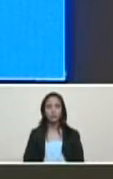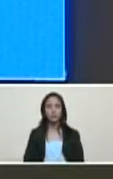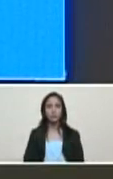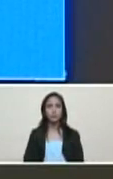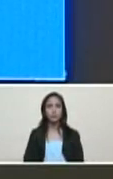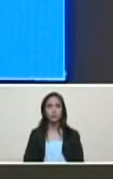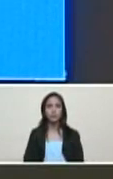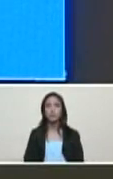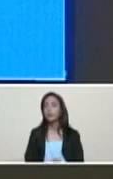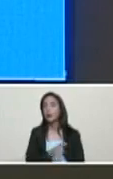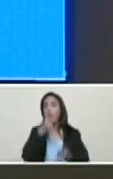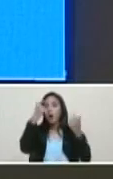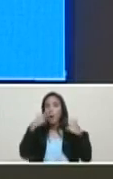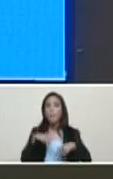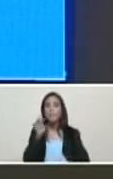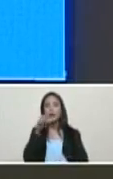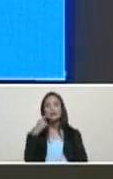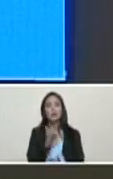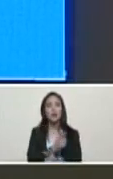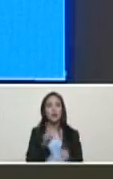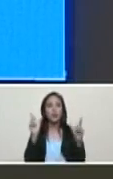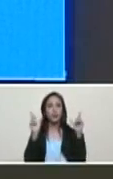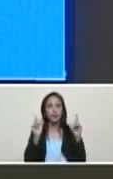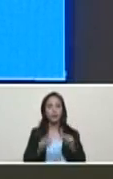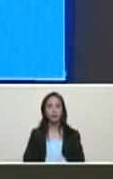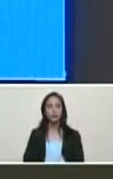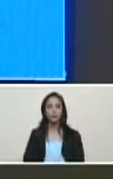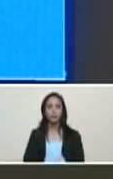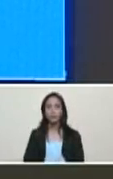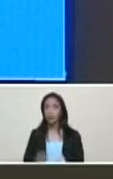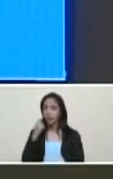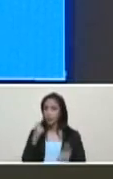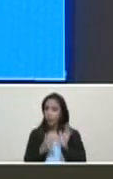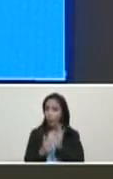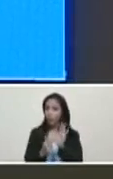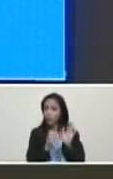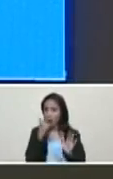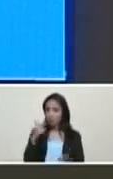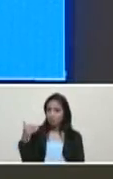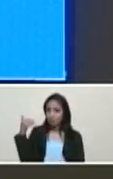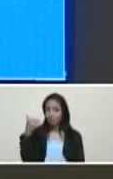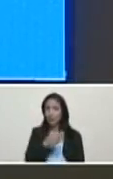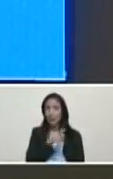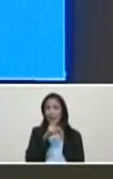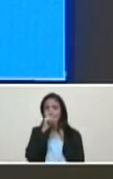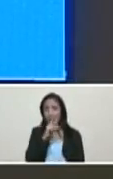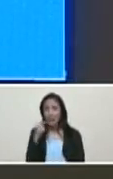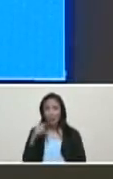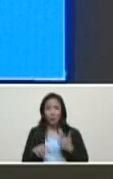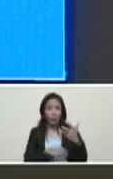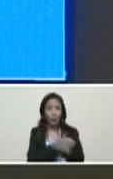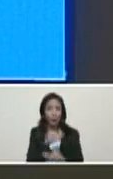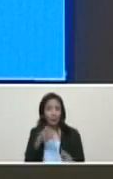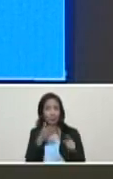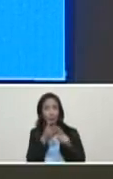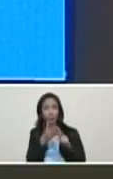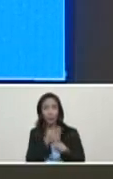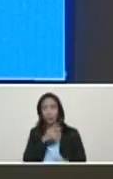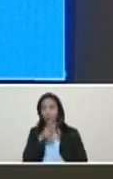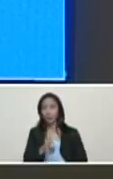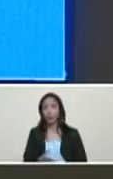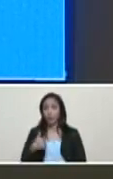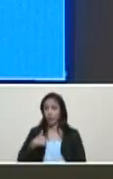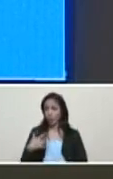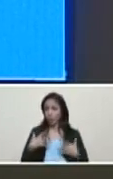Somos un país especial. Lo hemos demostrado en estos años de dificultades y de guerra. Y estoy